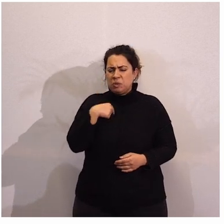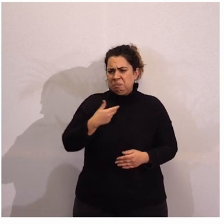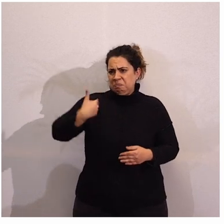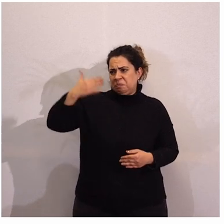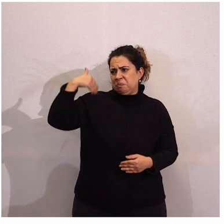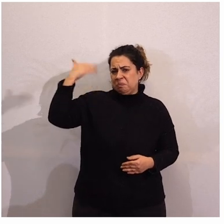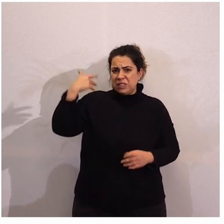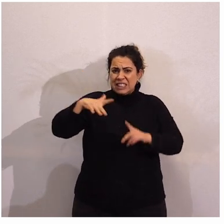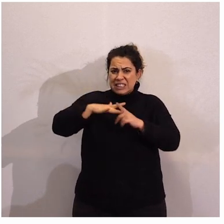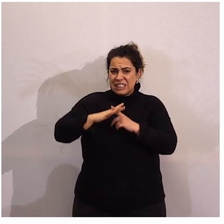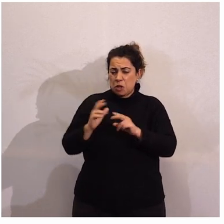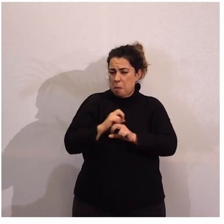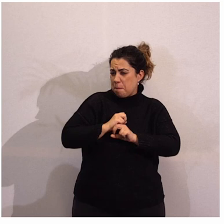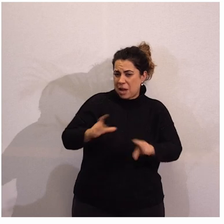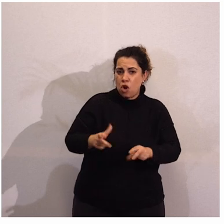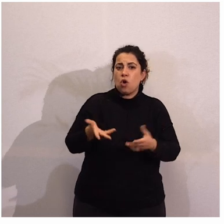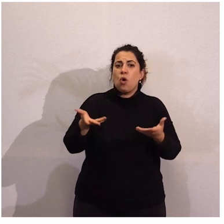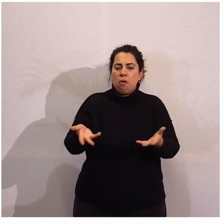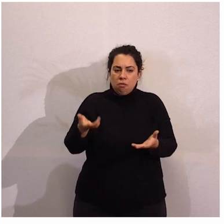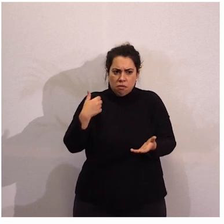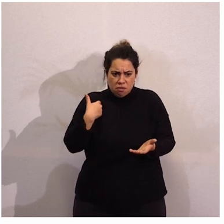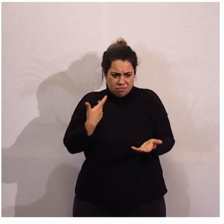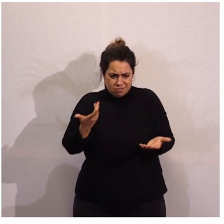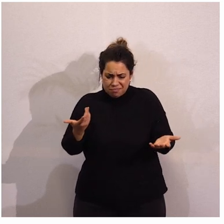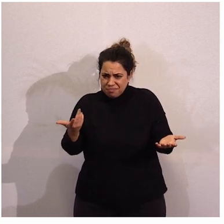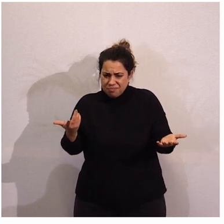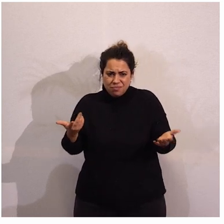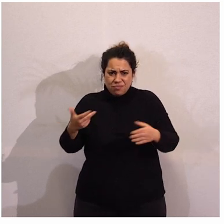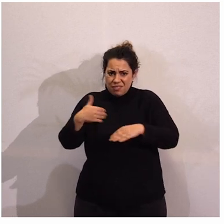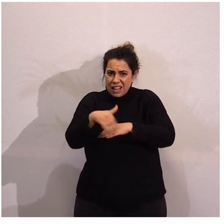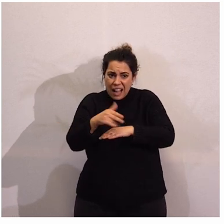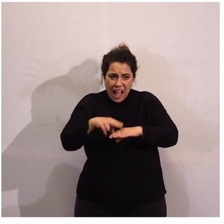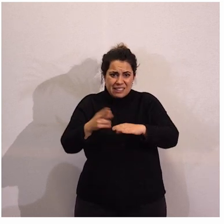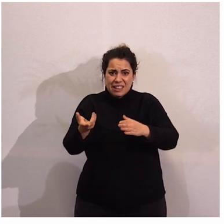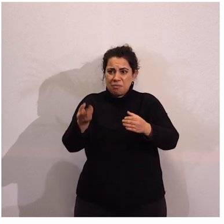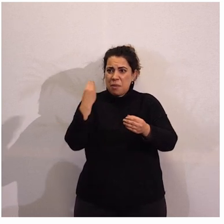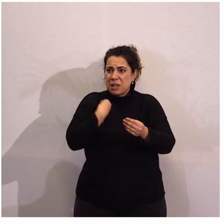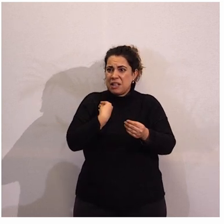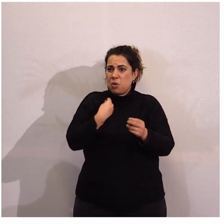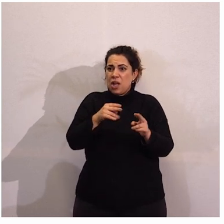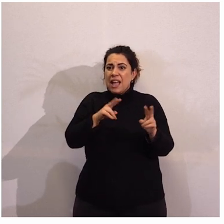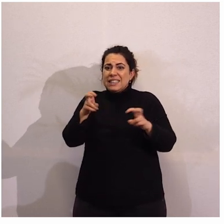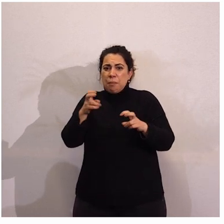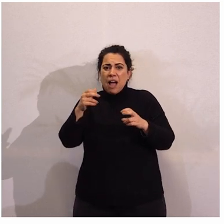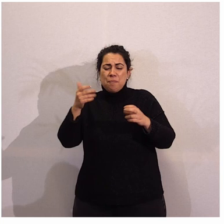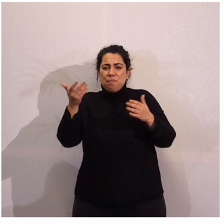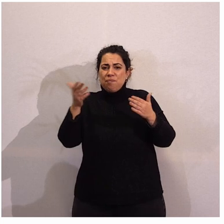pasado por todas las posibilidades, yo creo, que se pueden tener en el tema del